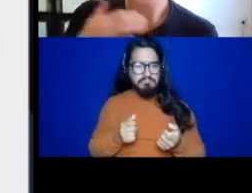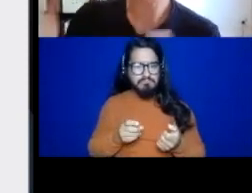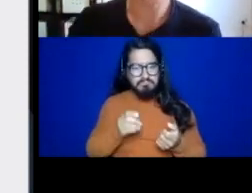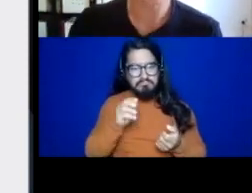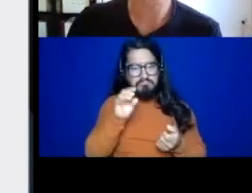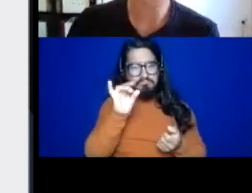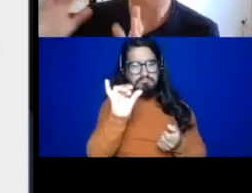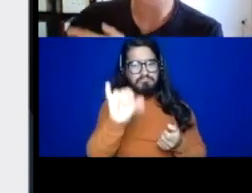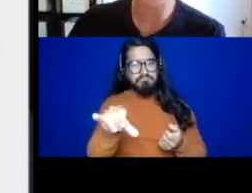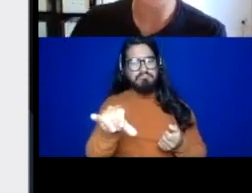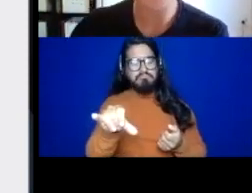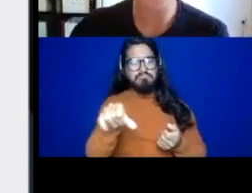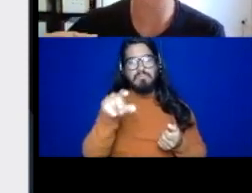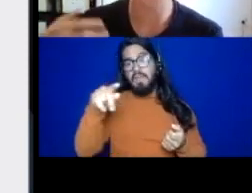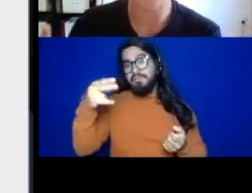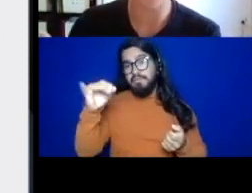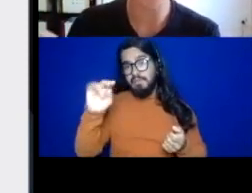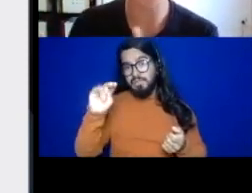Pero